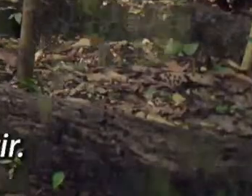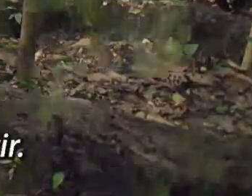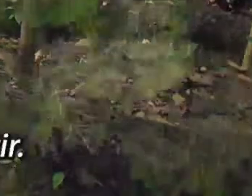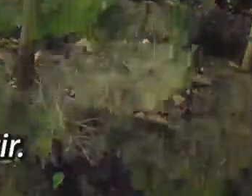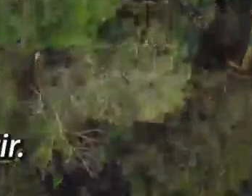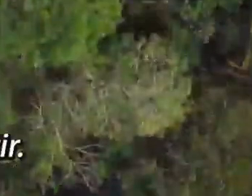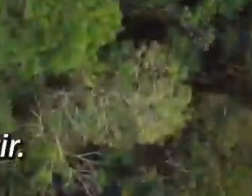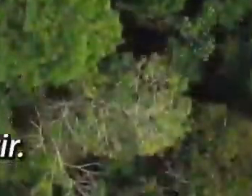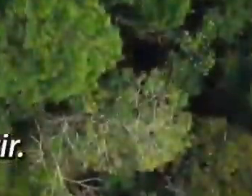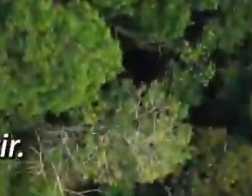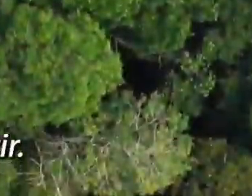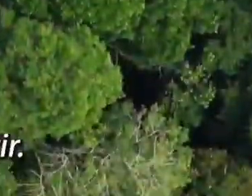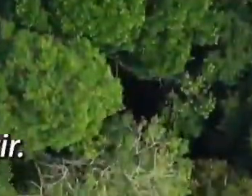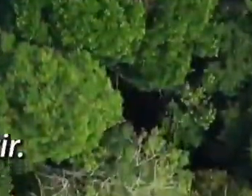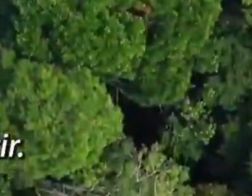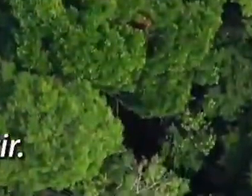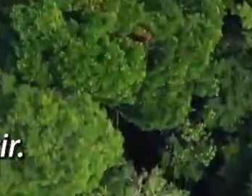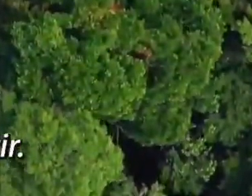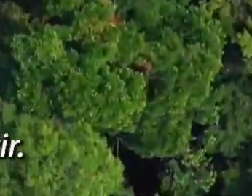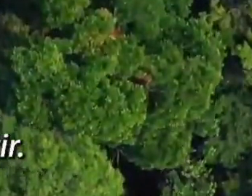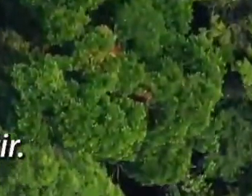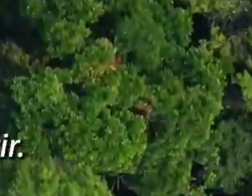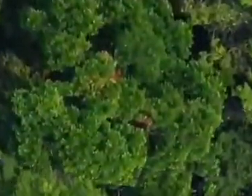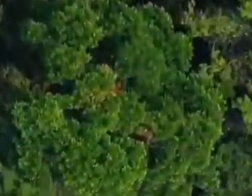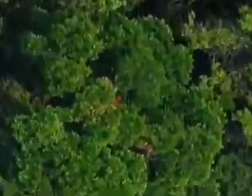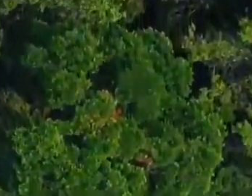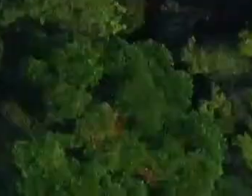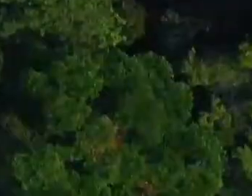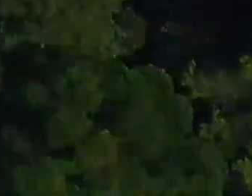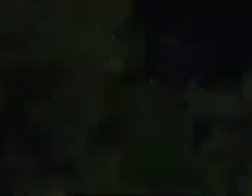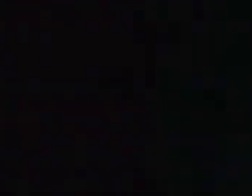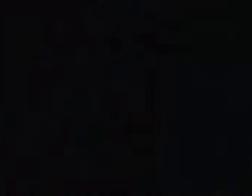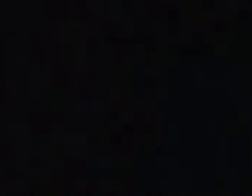futuro, nosotros no vamos a existir.